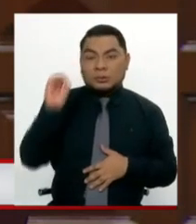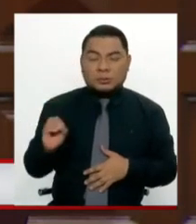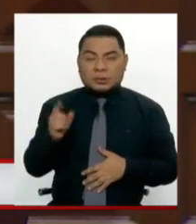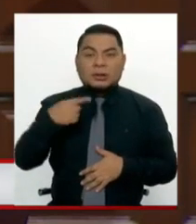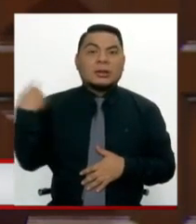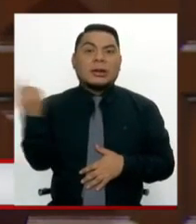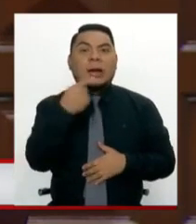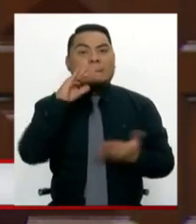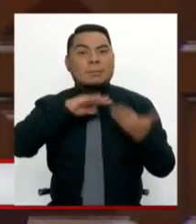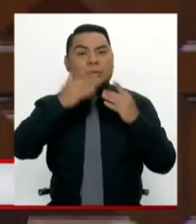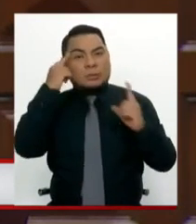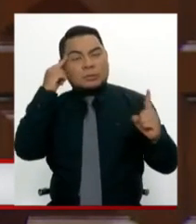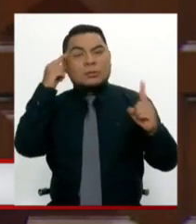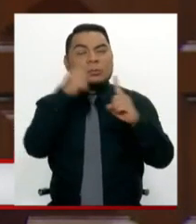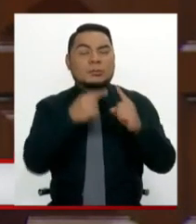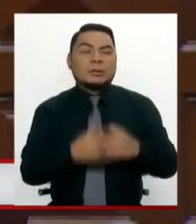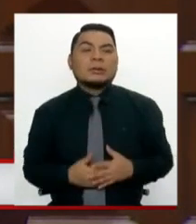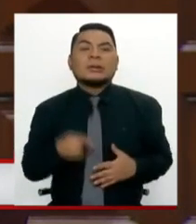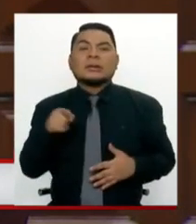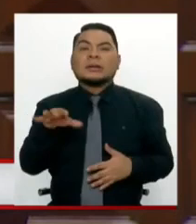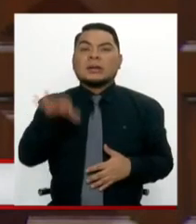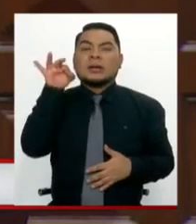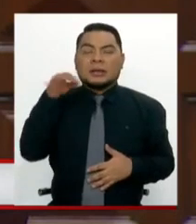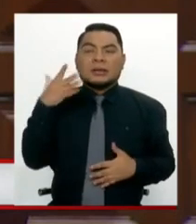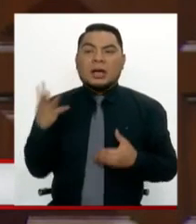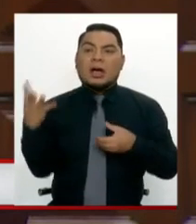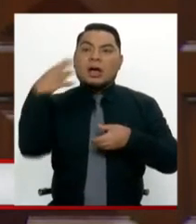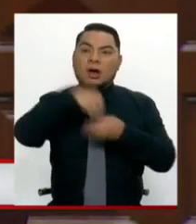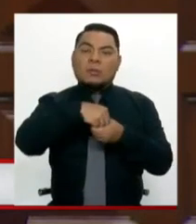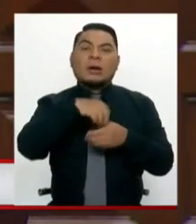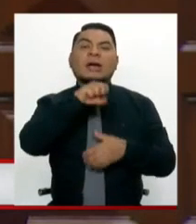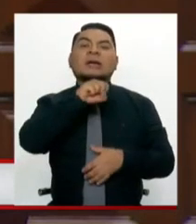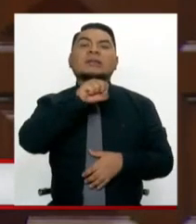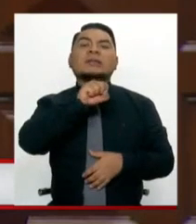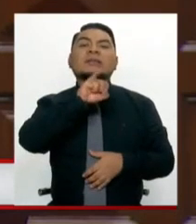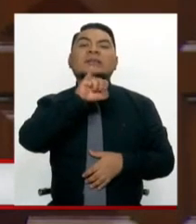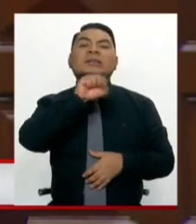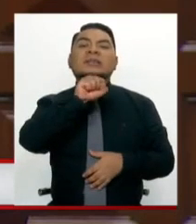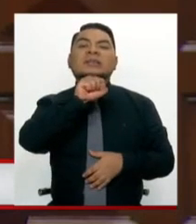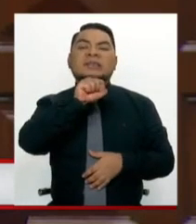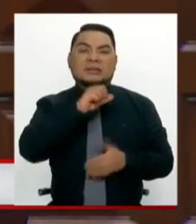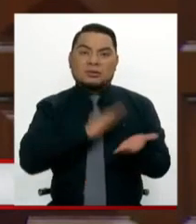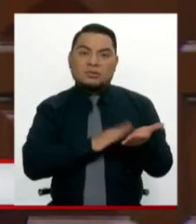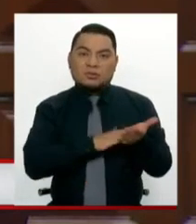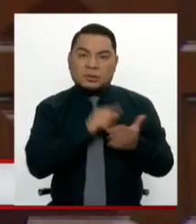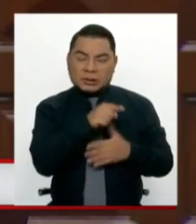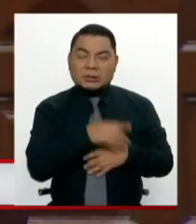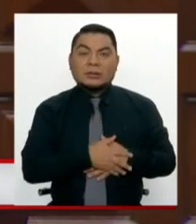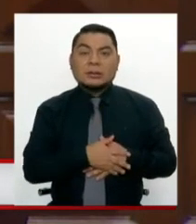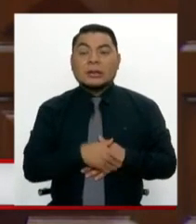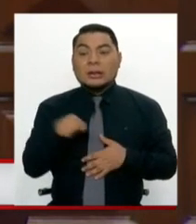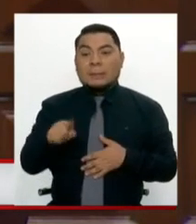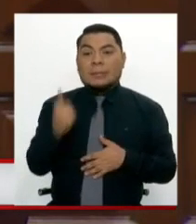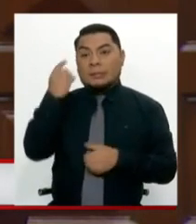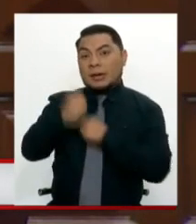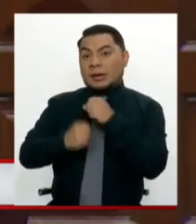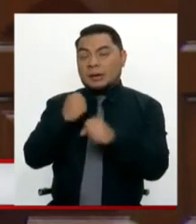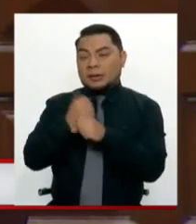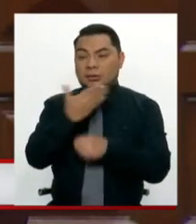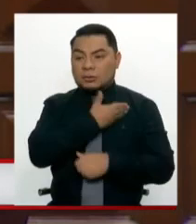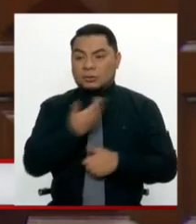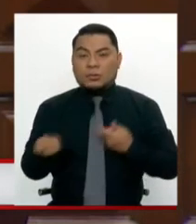la población objetivo, se encuentre afiliado al SIS. Durante este primer año, nuestro